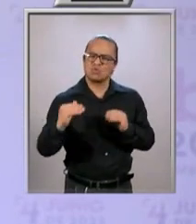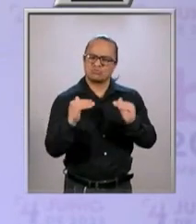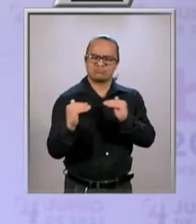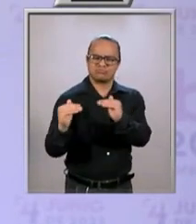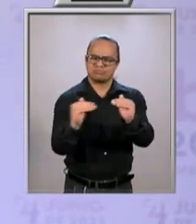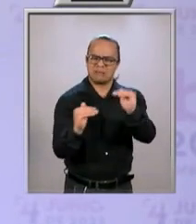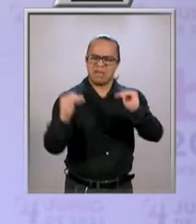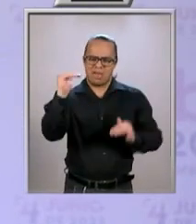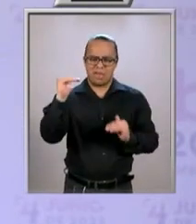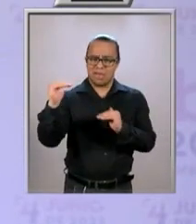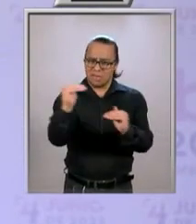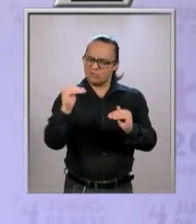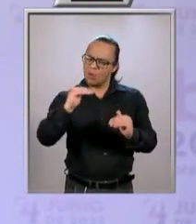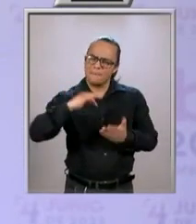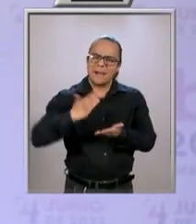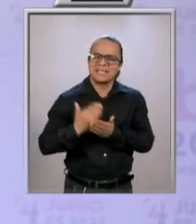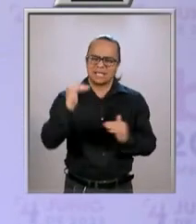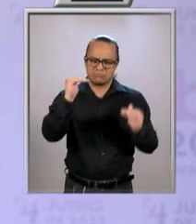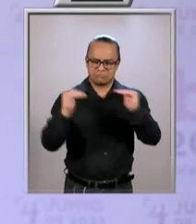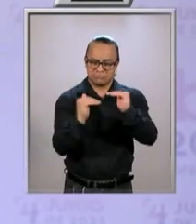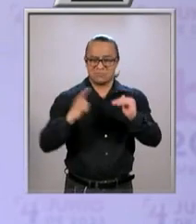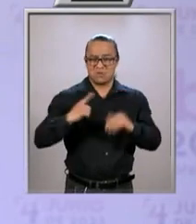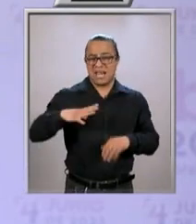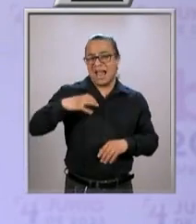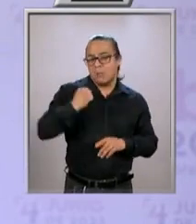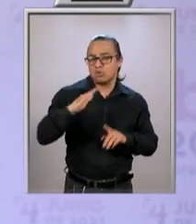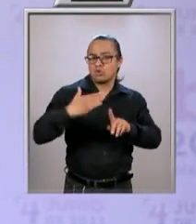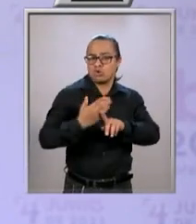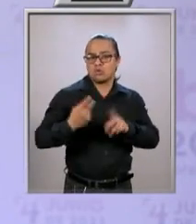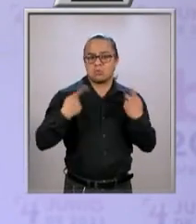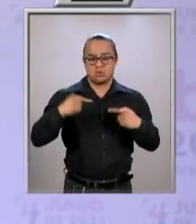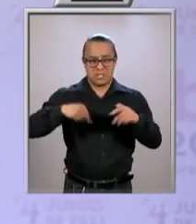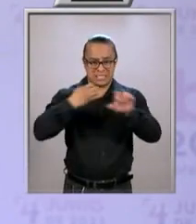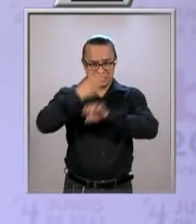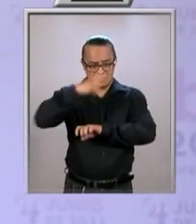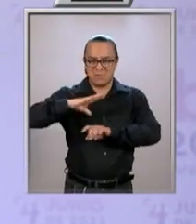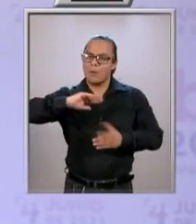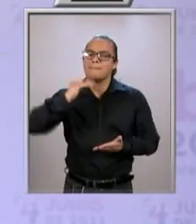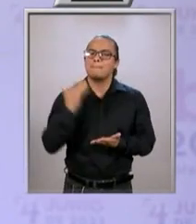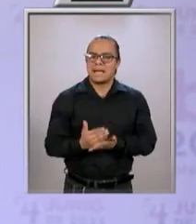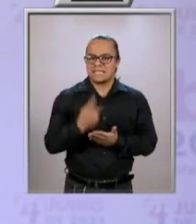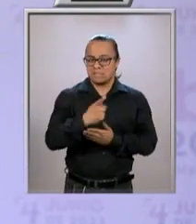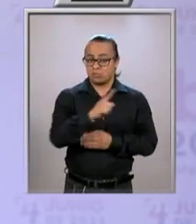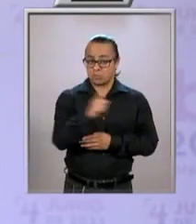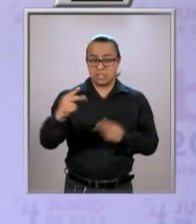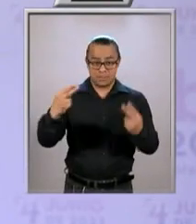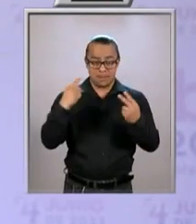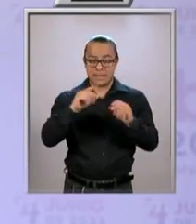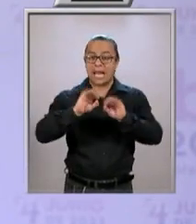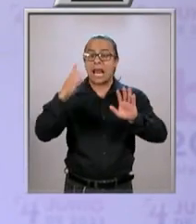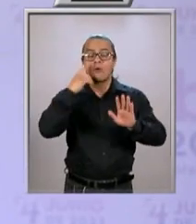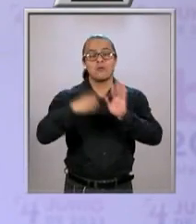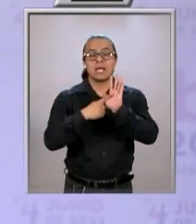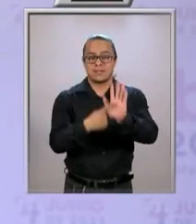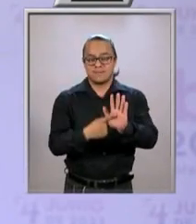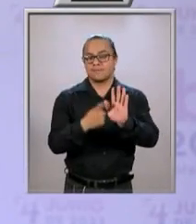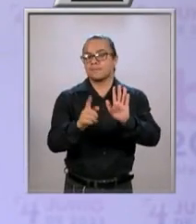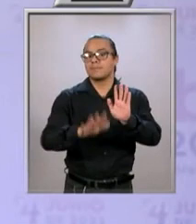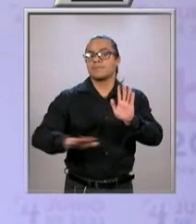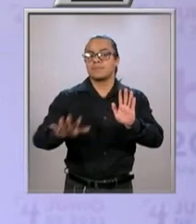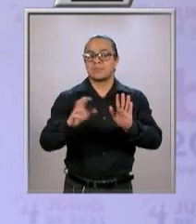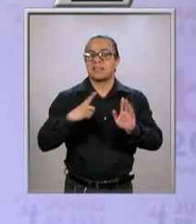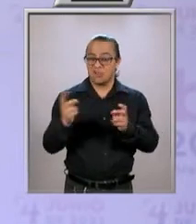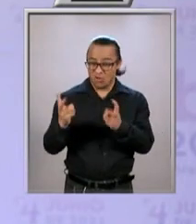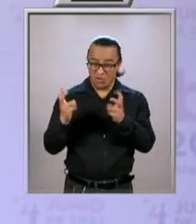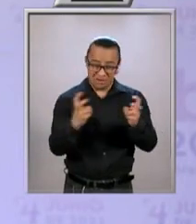costa del pueblo basta de abusos y de humillar al pueblo Mexiquense y por ello que les quede claro a todas y todos se les